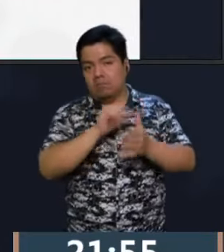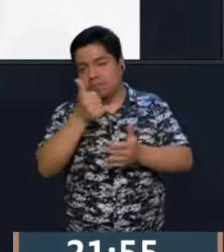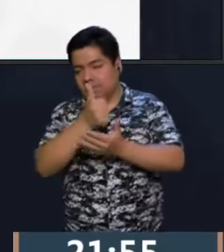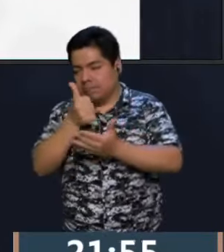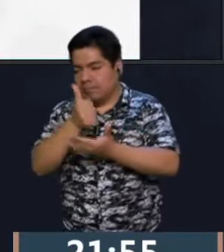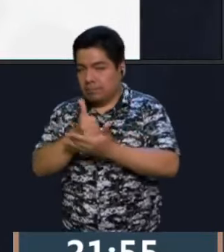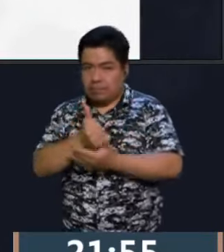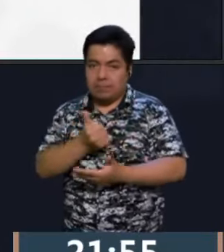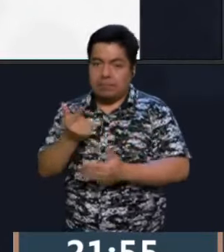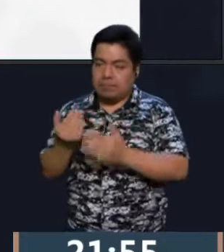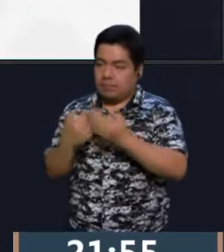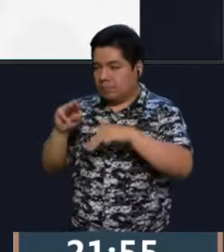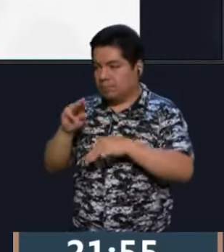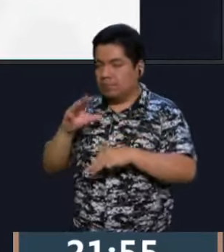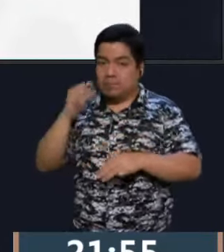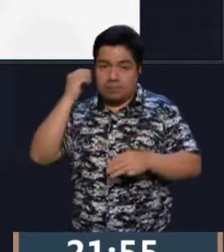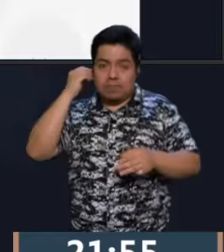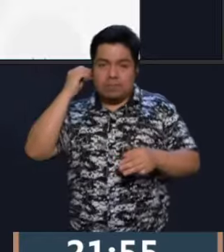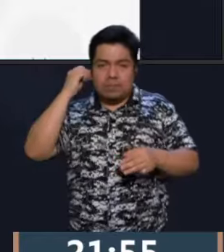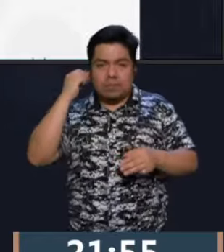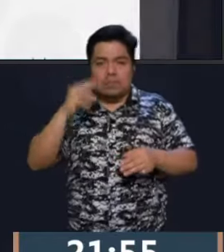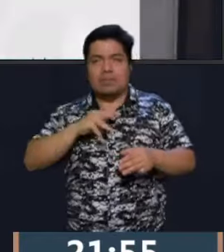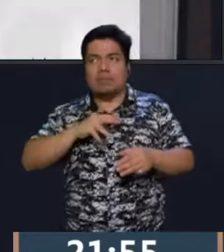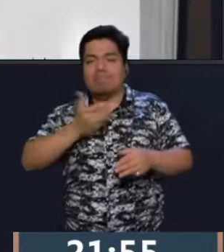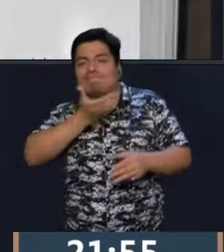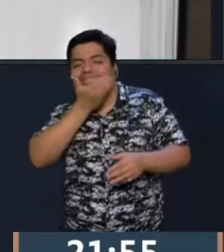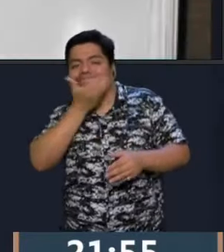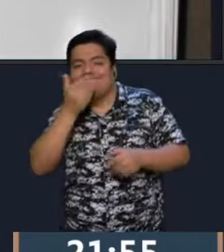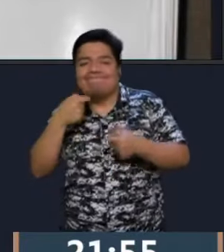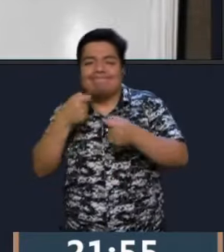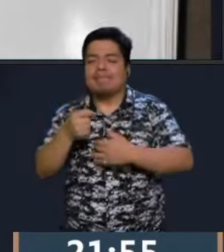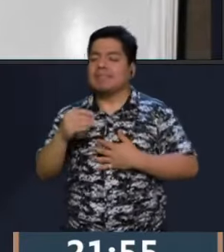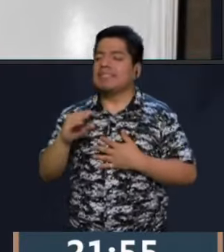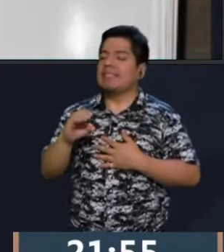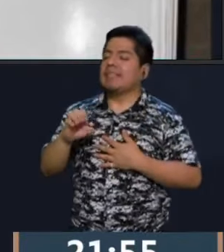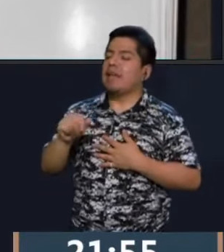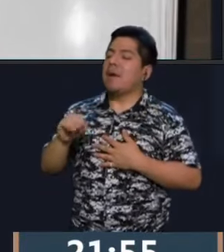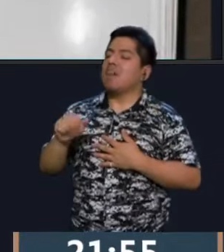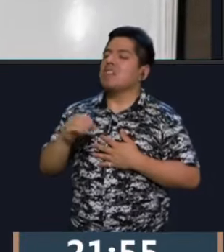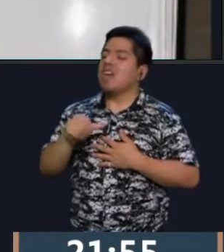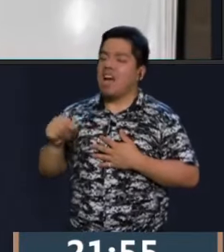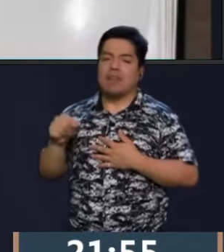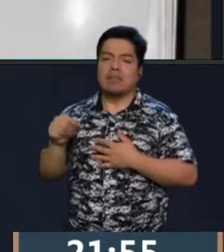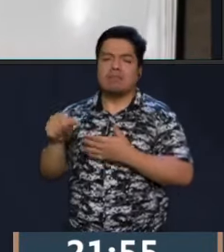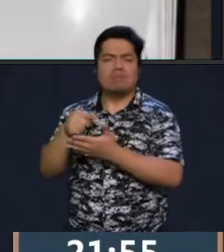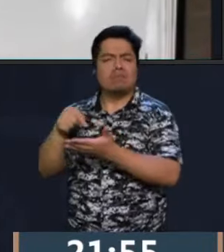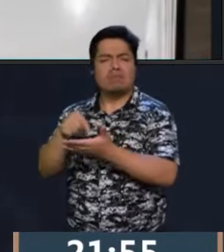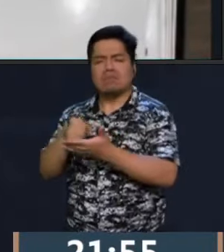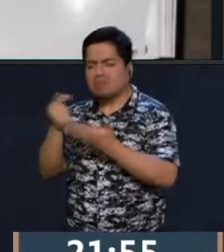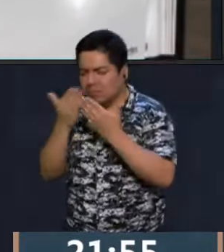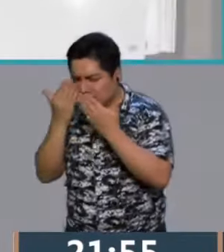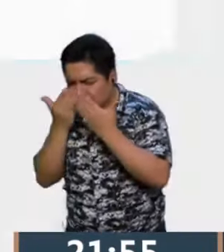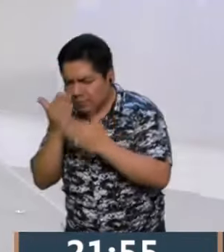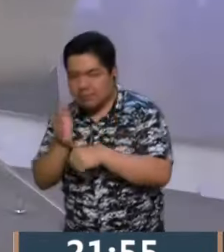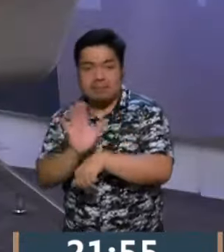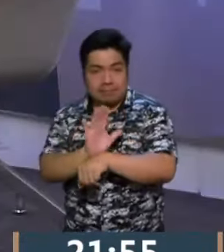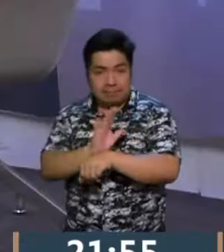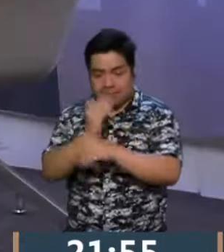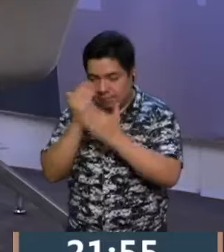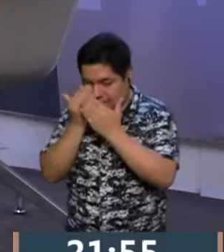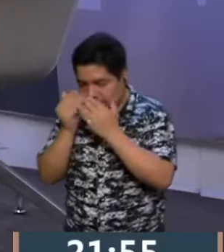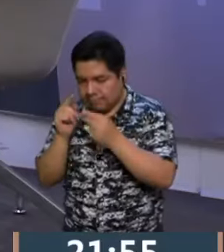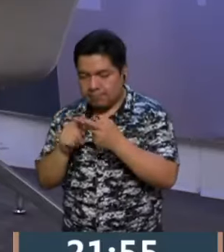mundo, existen las tradicionales cinematecas, ¿no? Uh-huh. Estos centros donde se estudia el cine, se